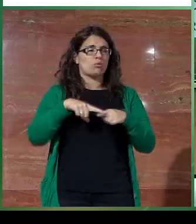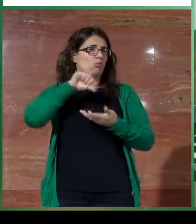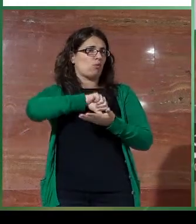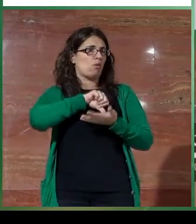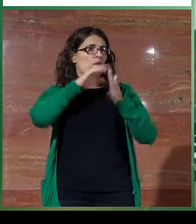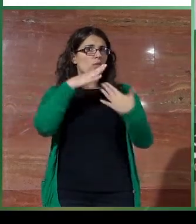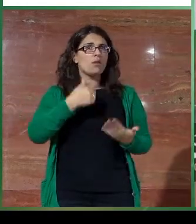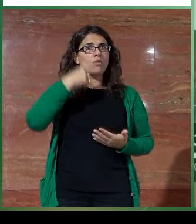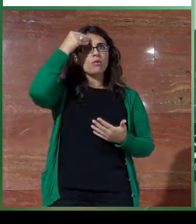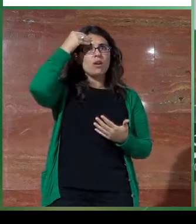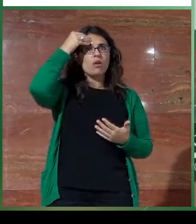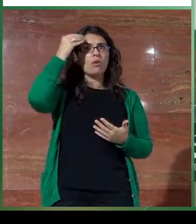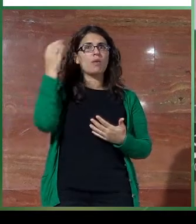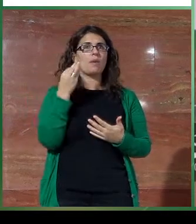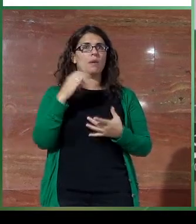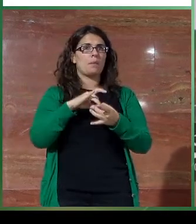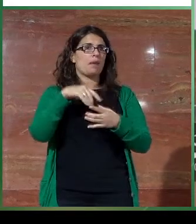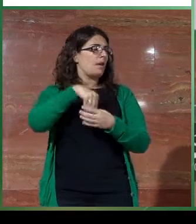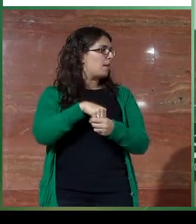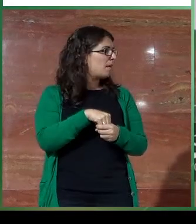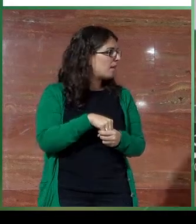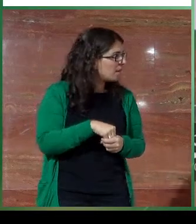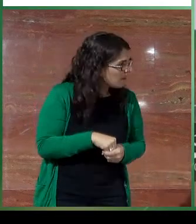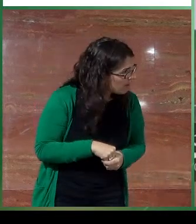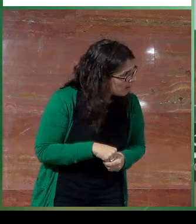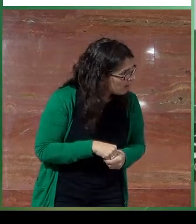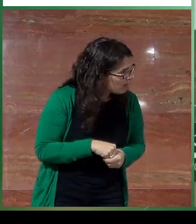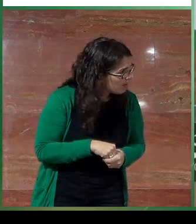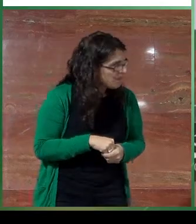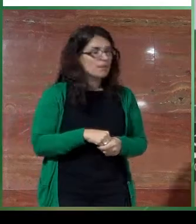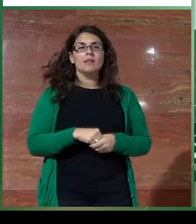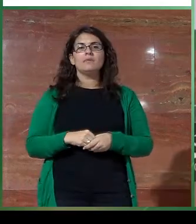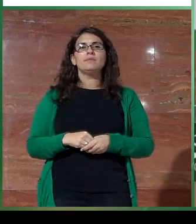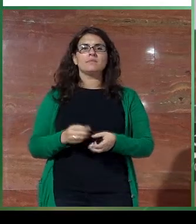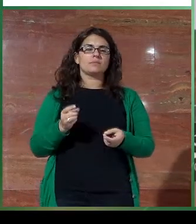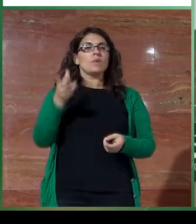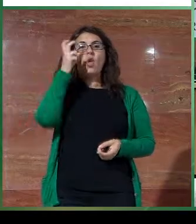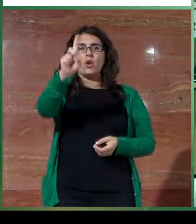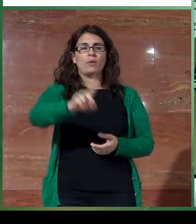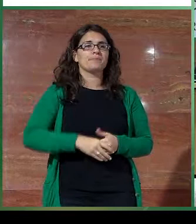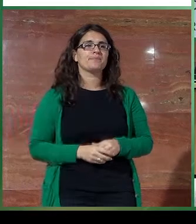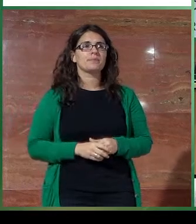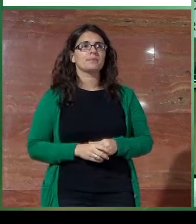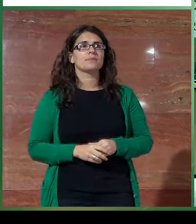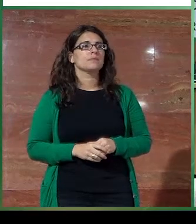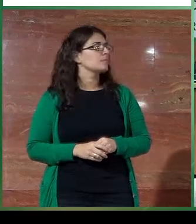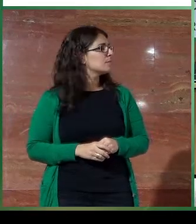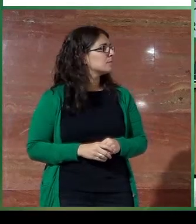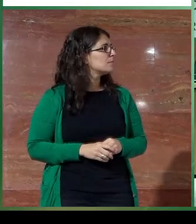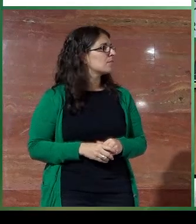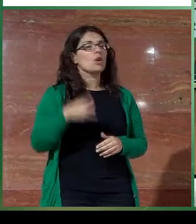creo que hay gente que entiende más de estas cosas que yo, hombre, pobrecillo. Bueno, yo tengo que decir que Fernando ha hecho una gran defensa de los